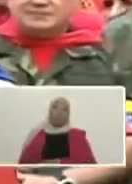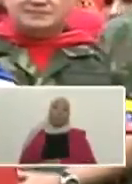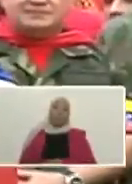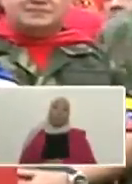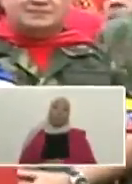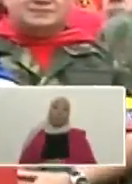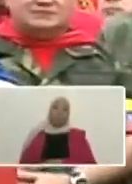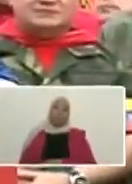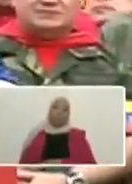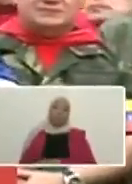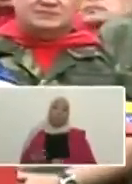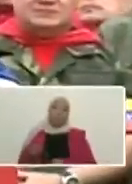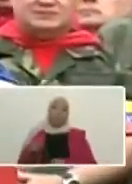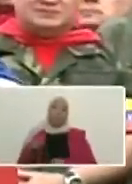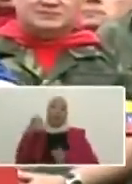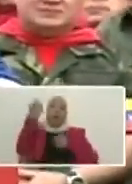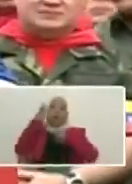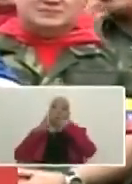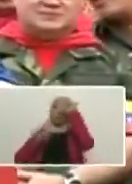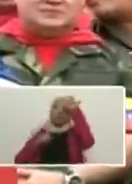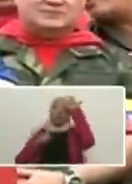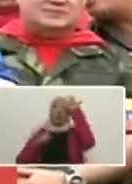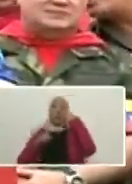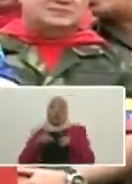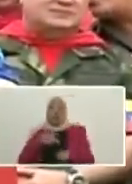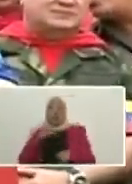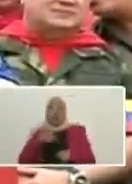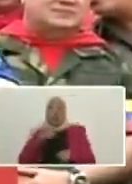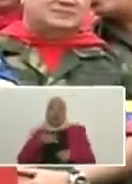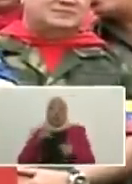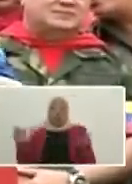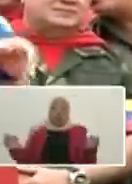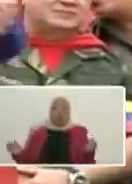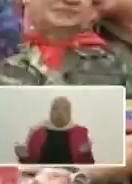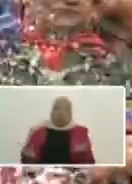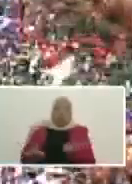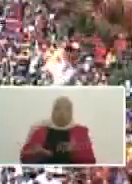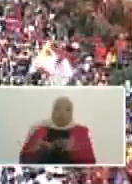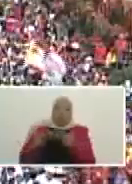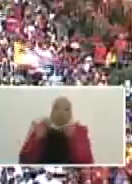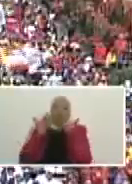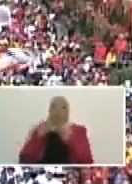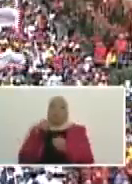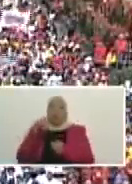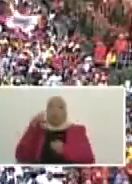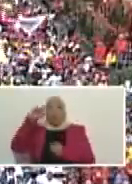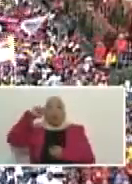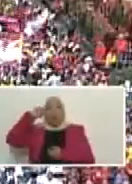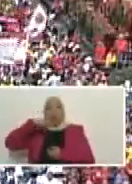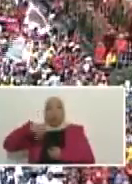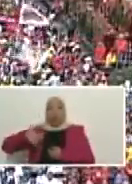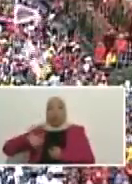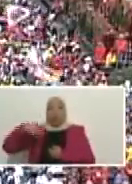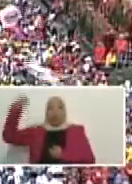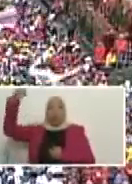El alma y el espíritu del comandante Chávez es un alma y un espíritu de